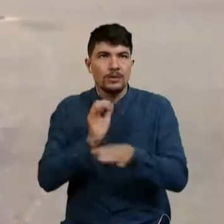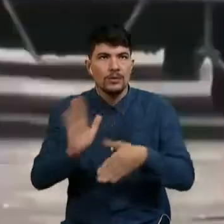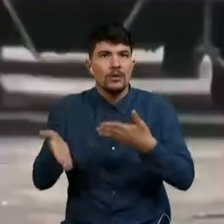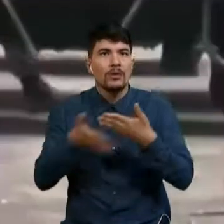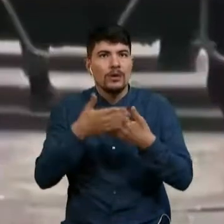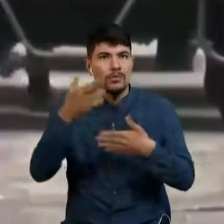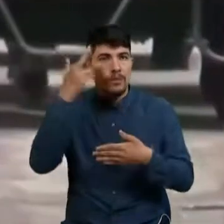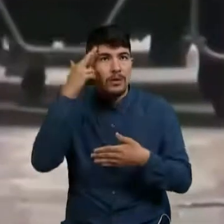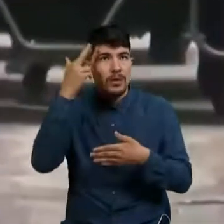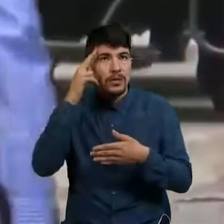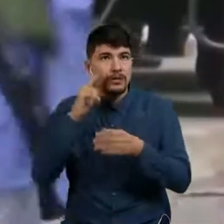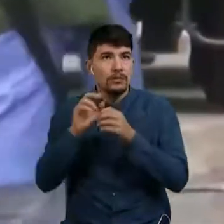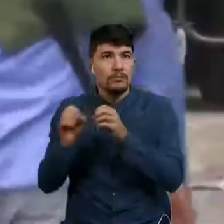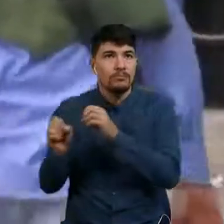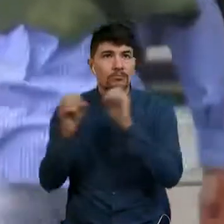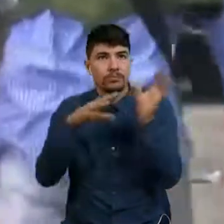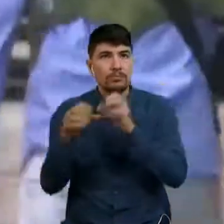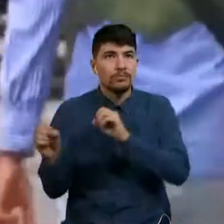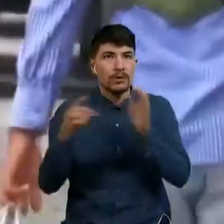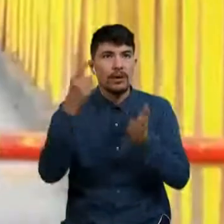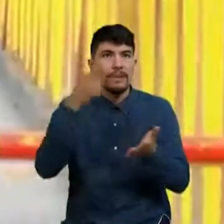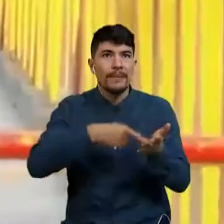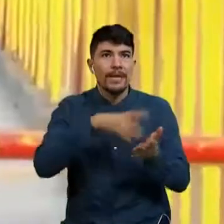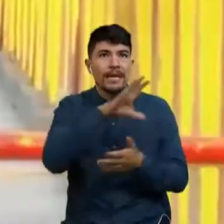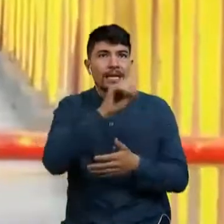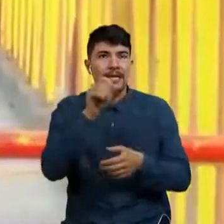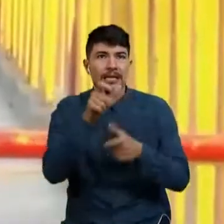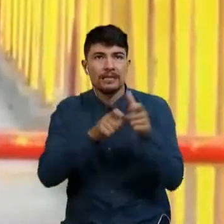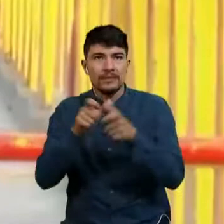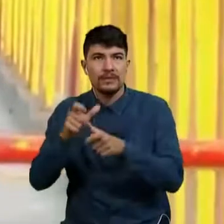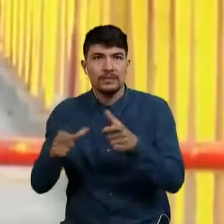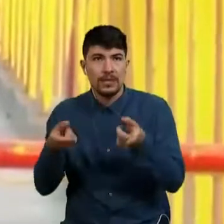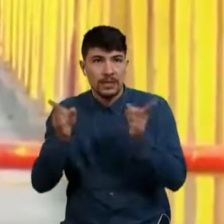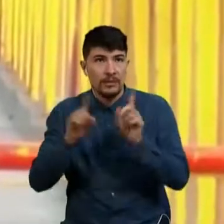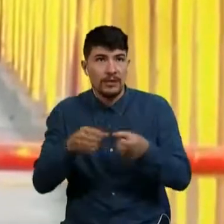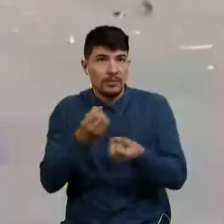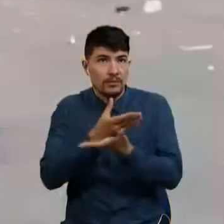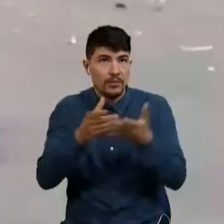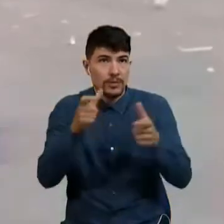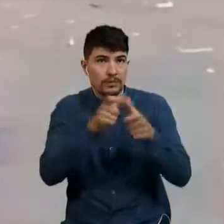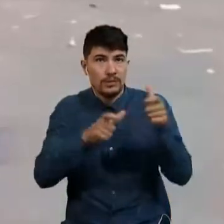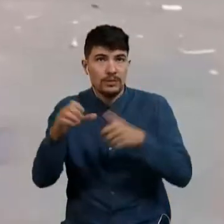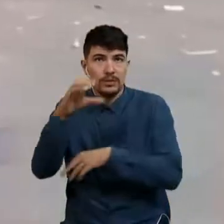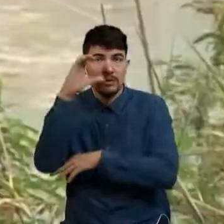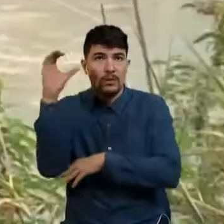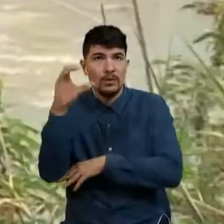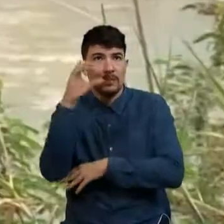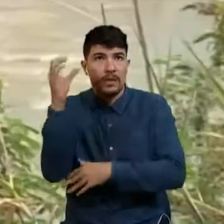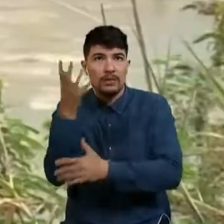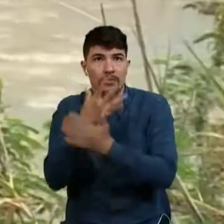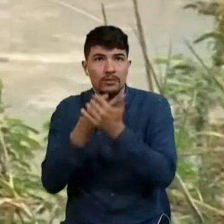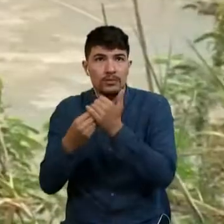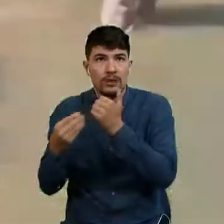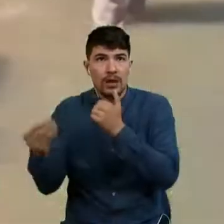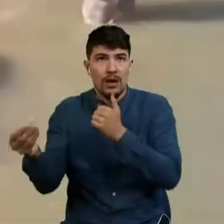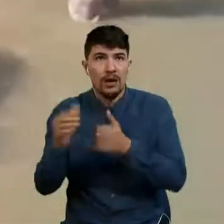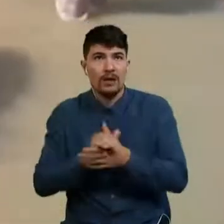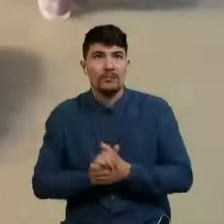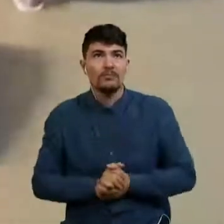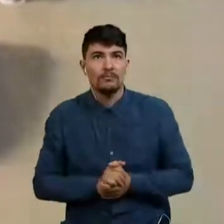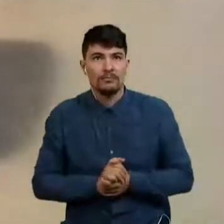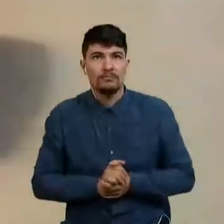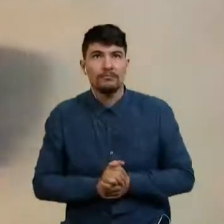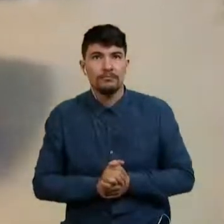suscitó la deportación de más de 1500 personas y también de muchos colombianos que salieron ante esas persecuciones